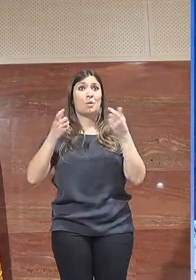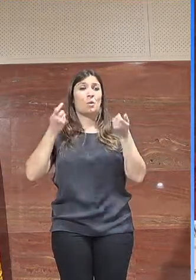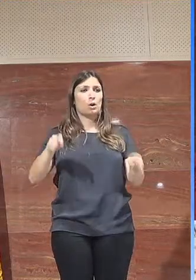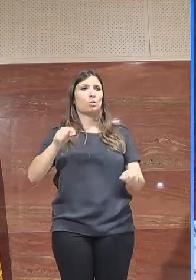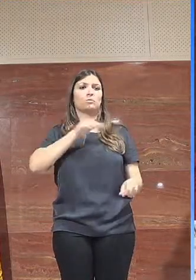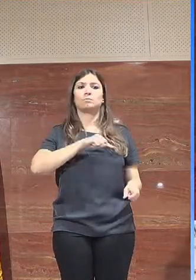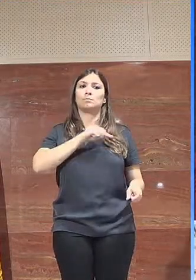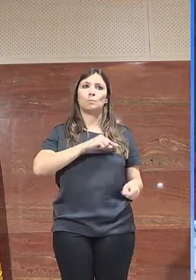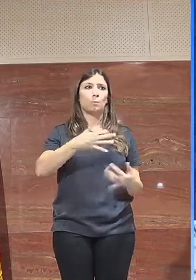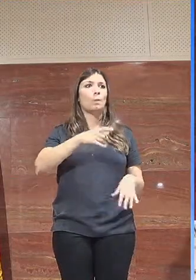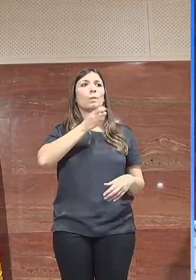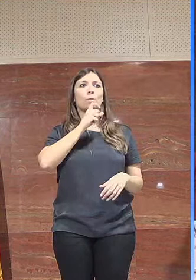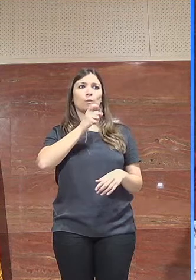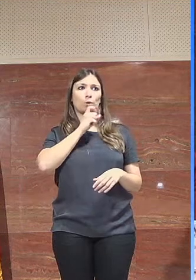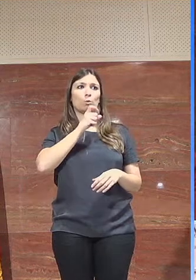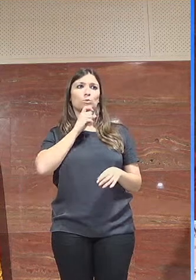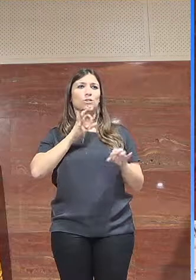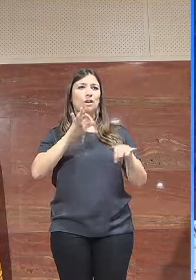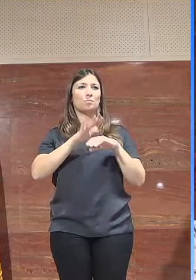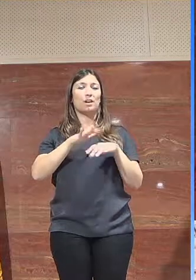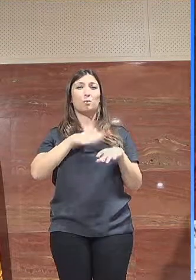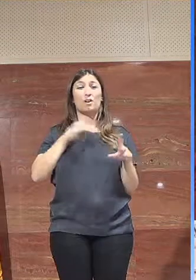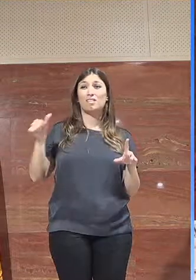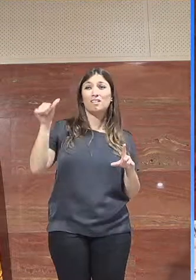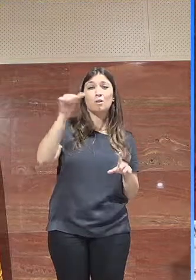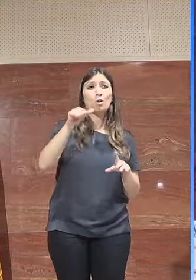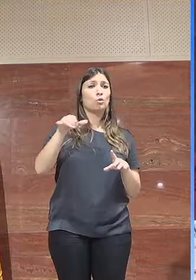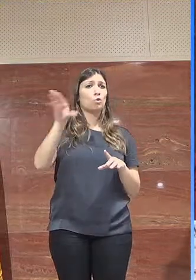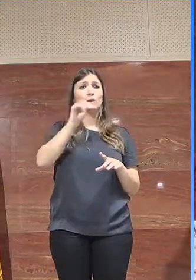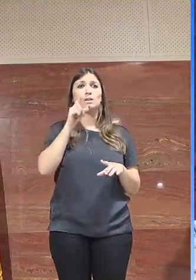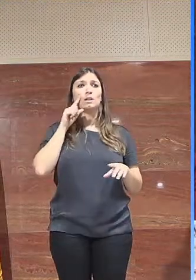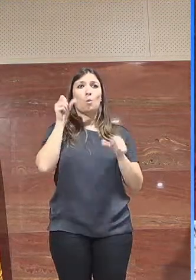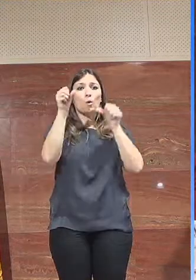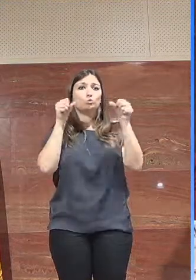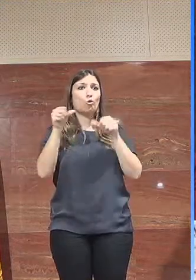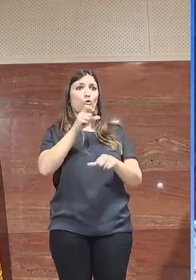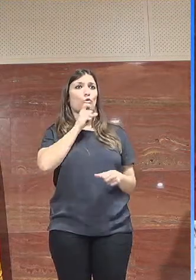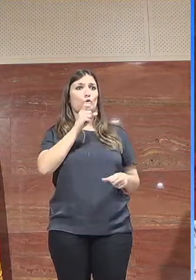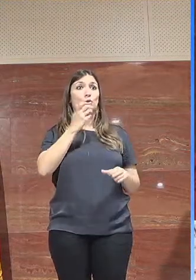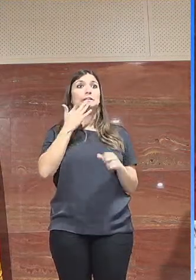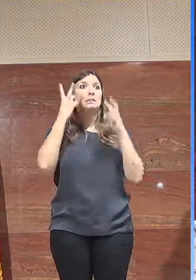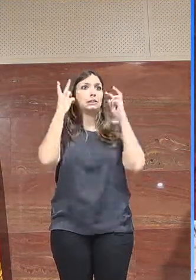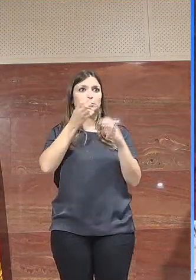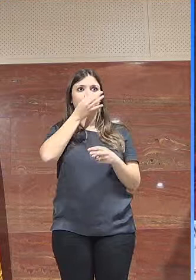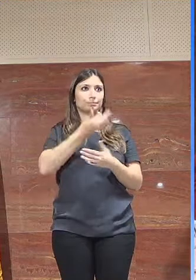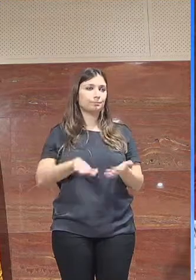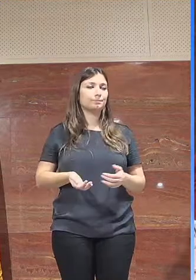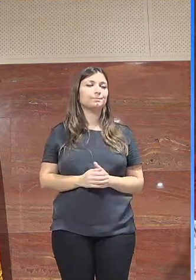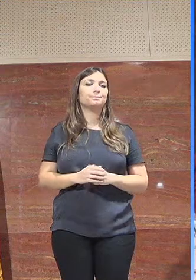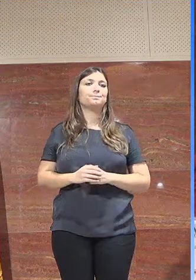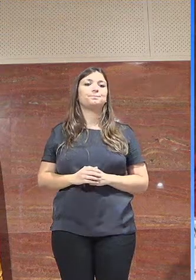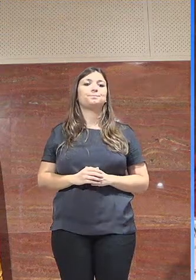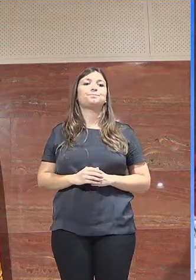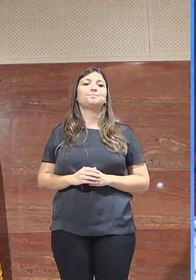las dificultades que tienen para comprender el uso y la función de algunos de los interruptores que tiene la botonera, ¿no?